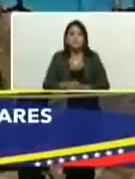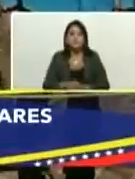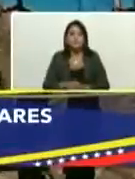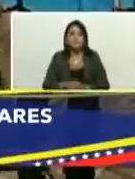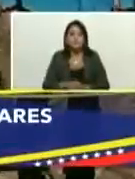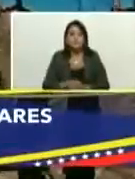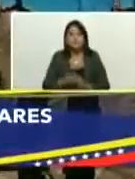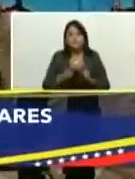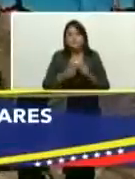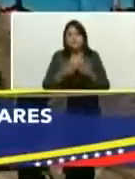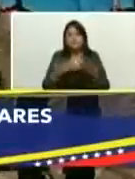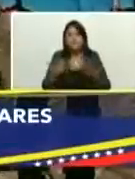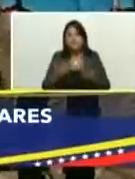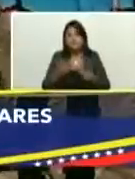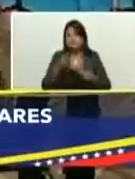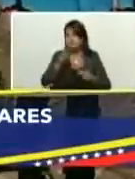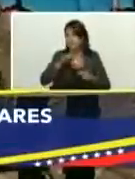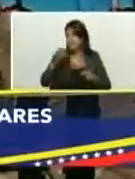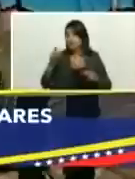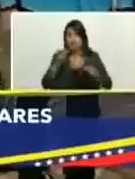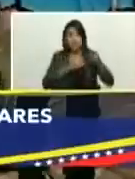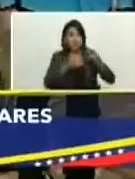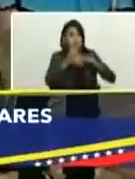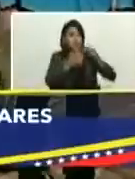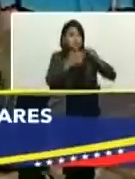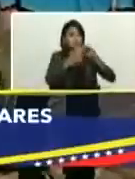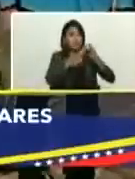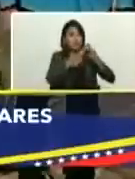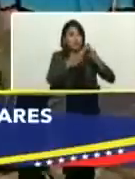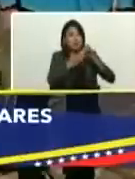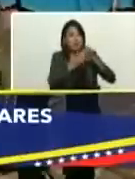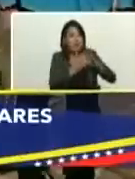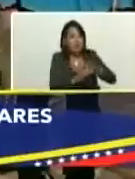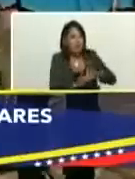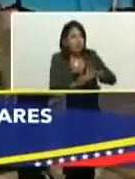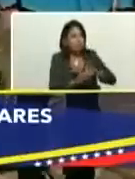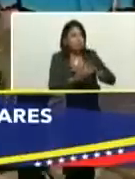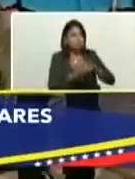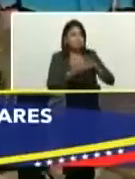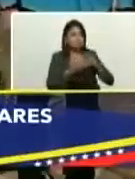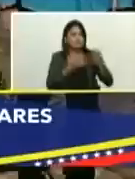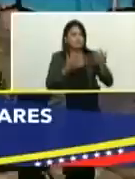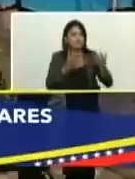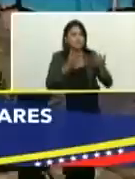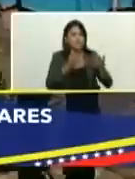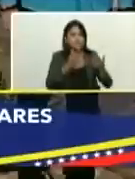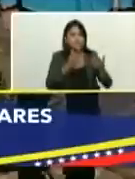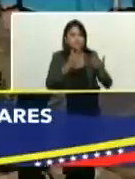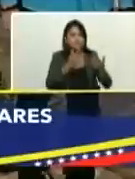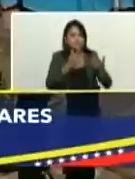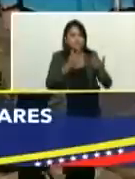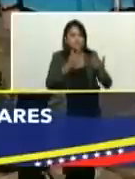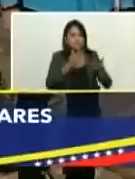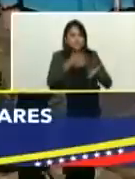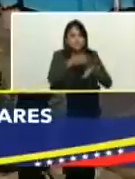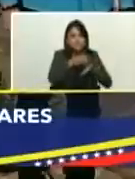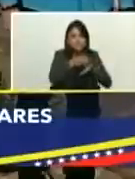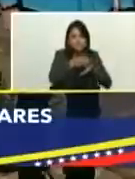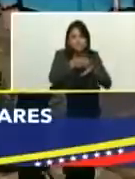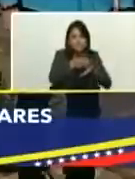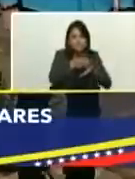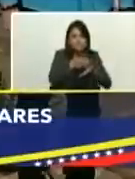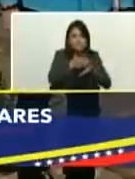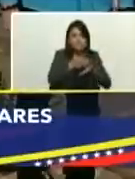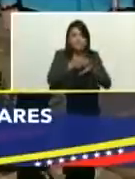ranchos. En San Félix se desarrolló de esa manera. El pueblo como pudo hizo su casa. Llegó nuestro amado